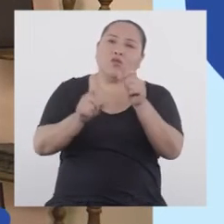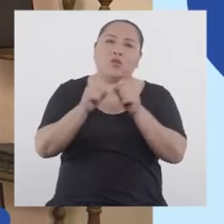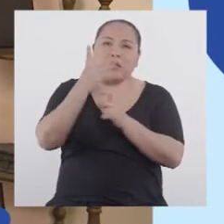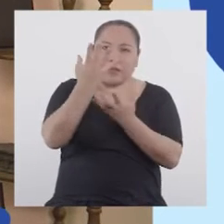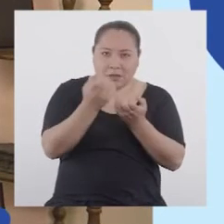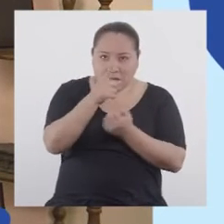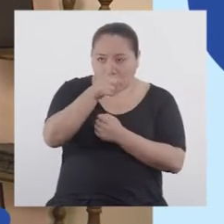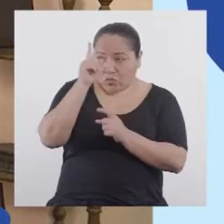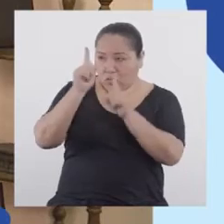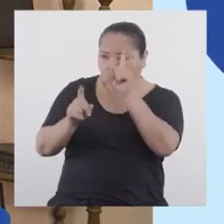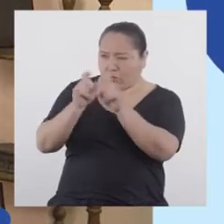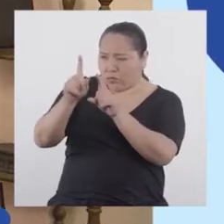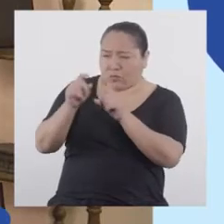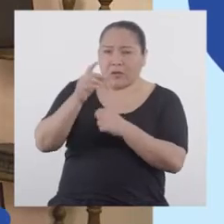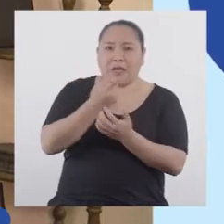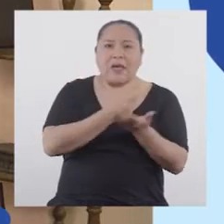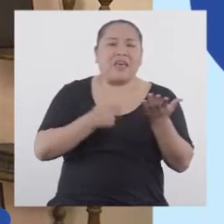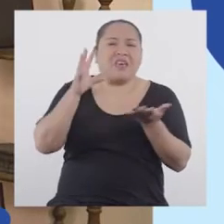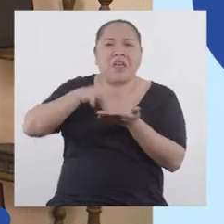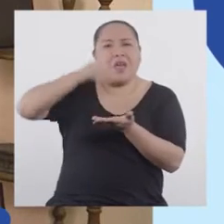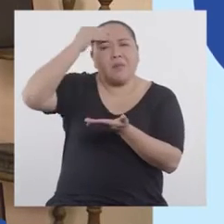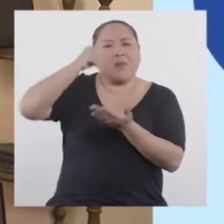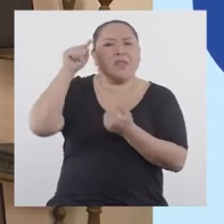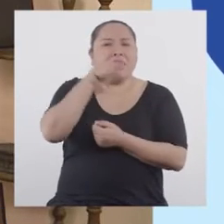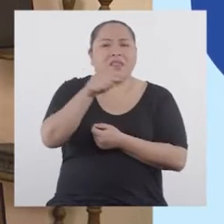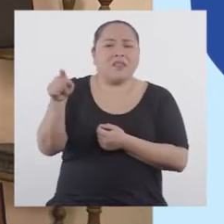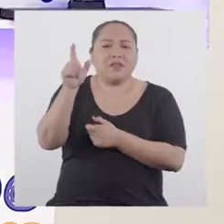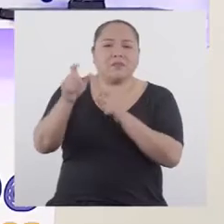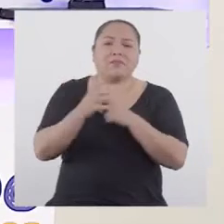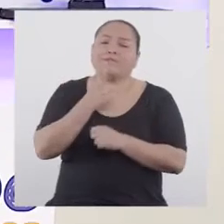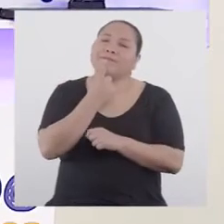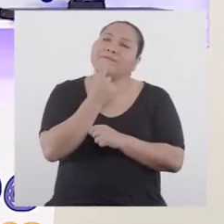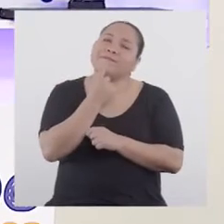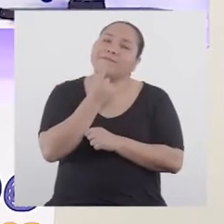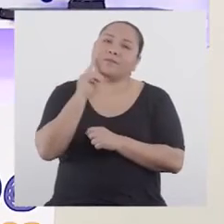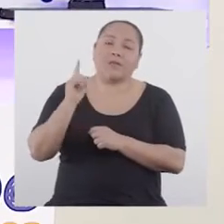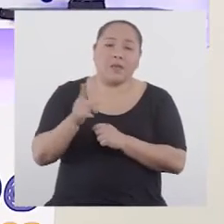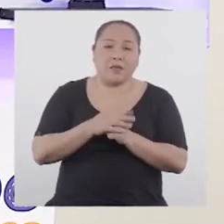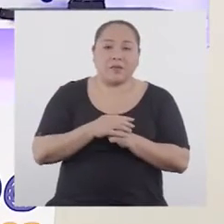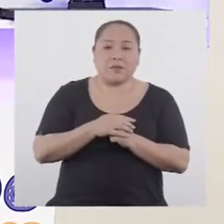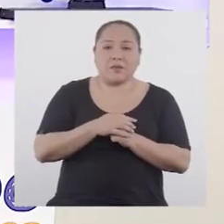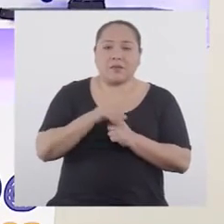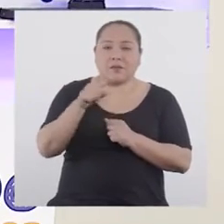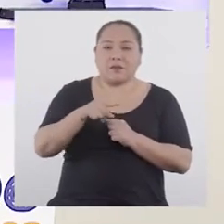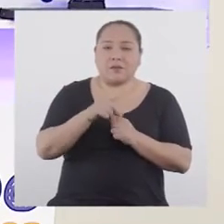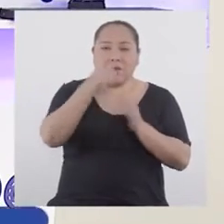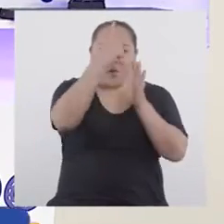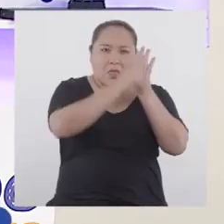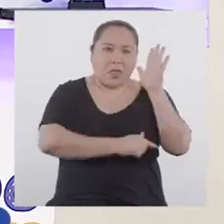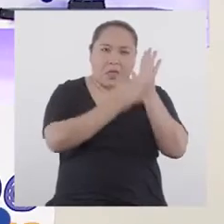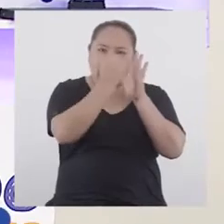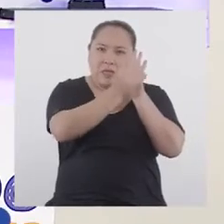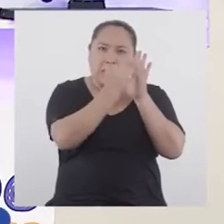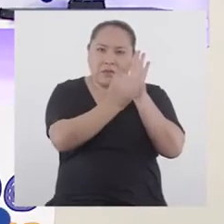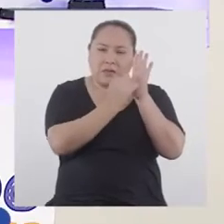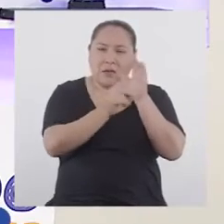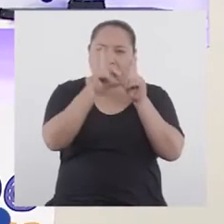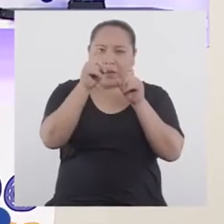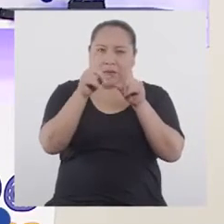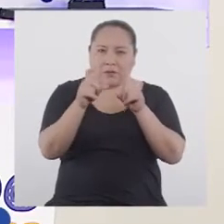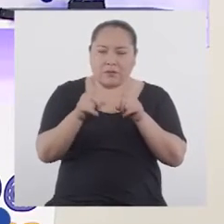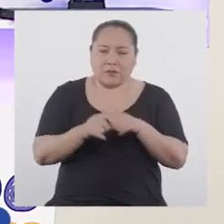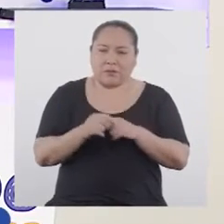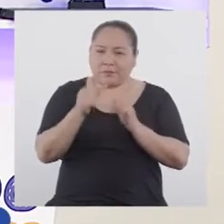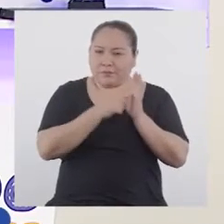quieres entrevistar y qué cosa quieres aprender de ellas. ¿Para eso se debería hacer una lista de personas y